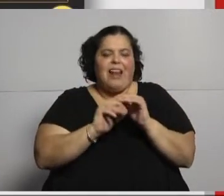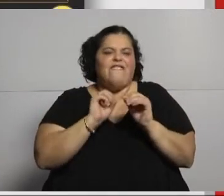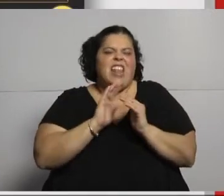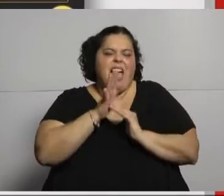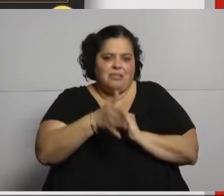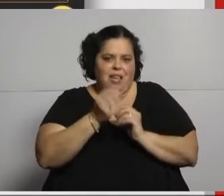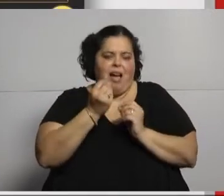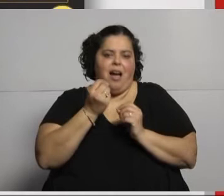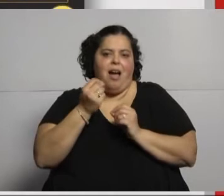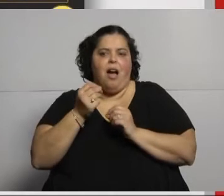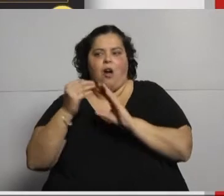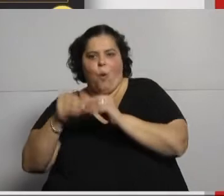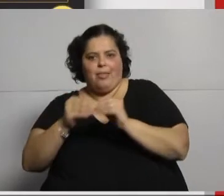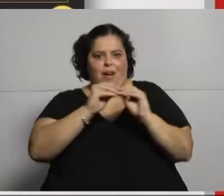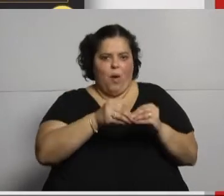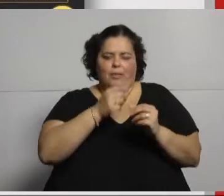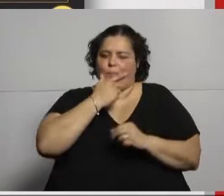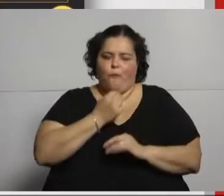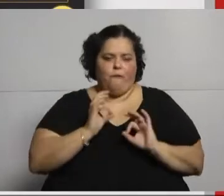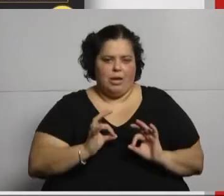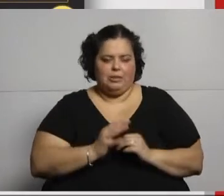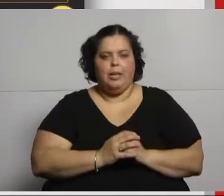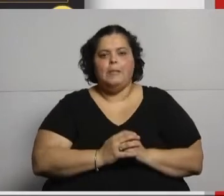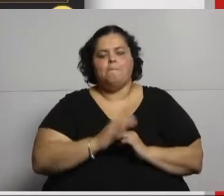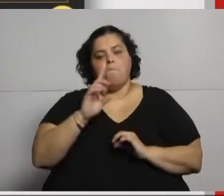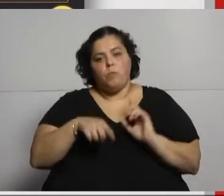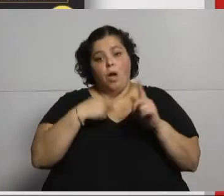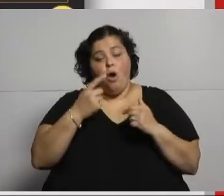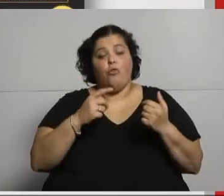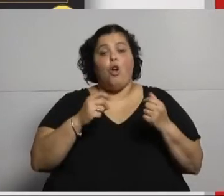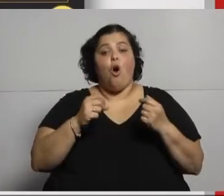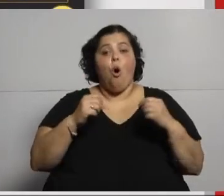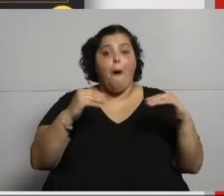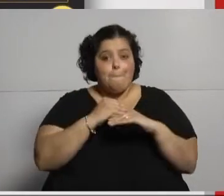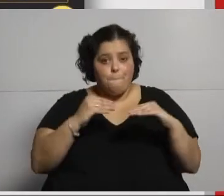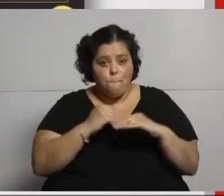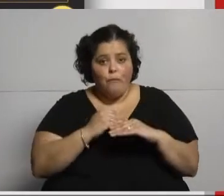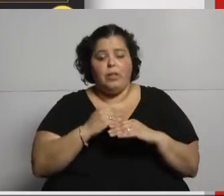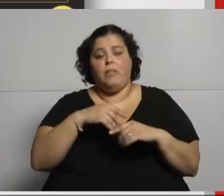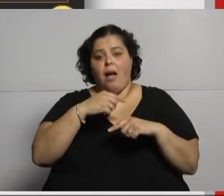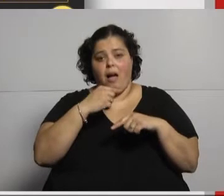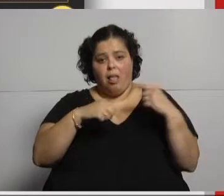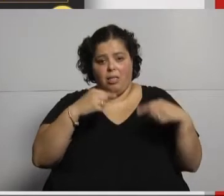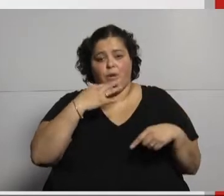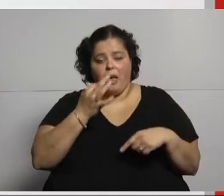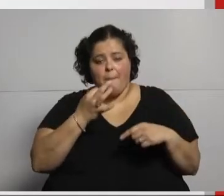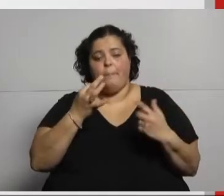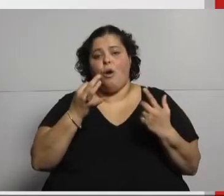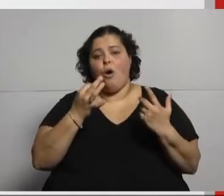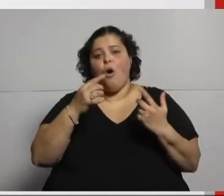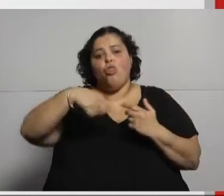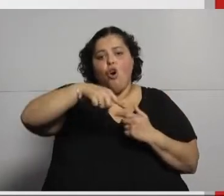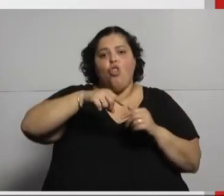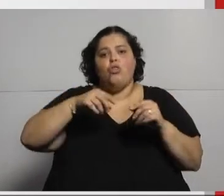ámbito de movilidad también muestro algo interesante que ha servido como solución propia para la solución del tema de estacionamientos